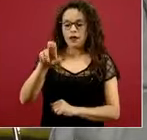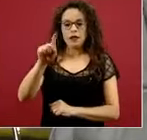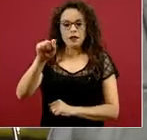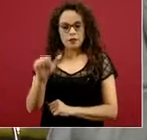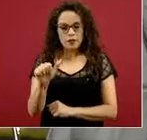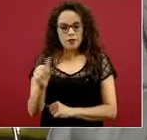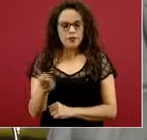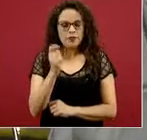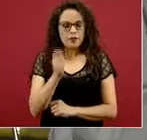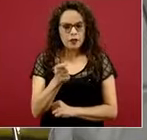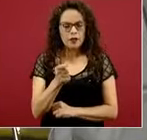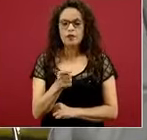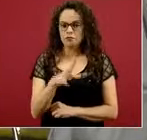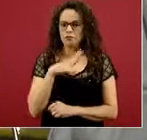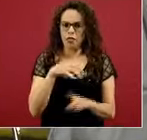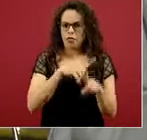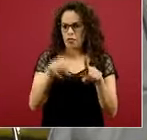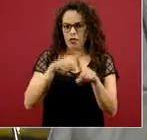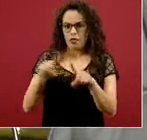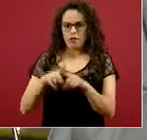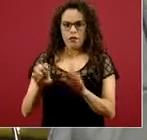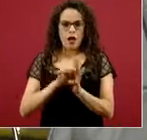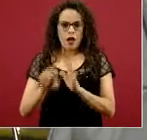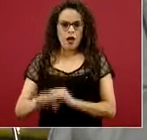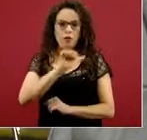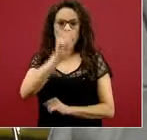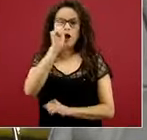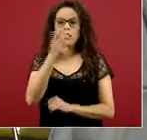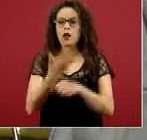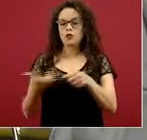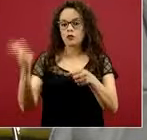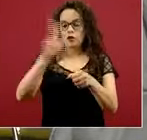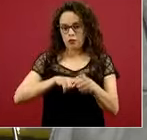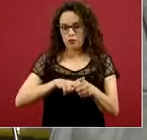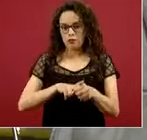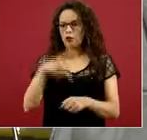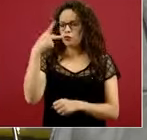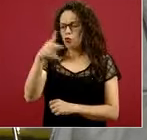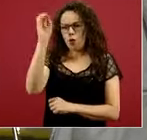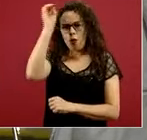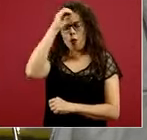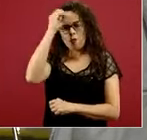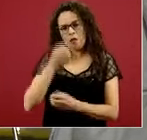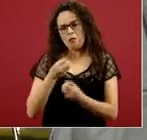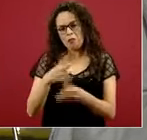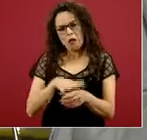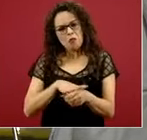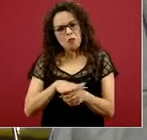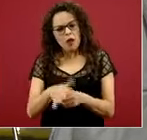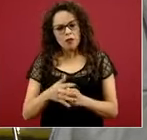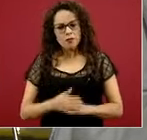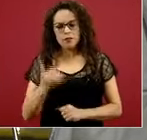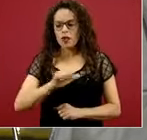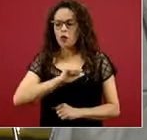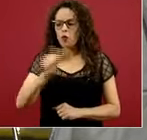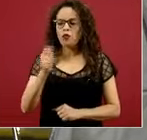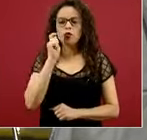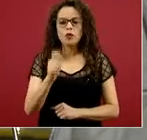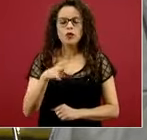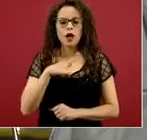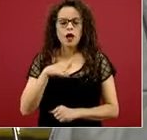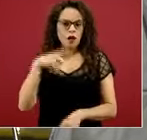están variando efectivamente, como es el caso de hospitalizaciones. ¿Qué opinión tiene usted al respecto? ¿Qué nos puede decir? Y también, ¿qué otras variables ponen